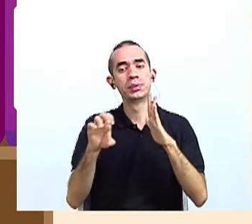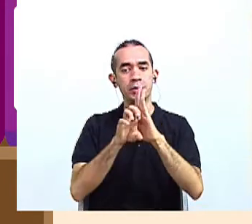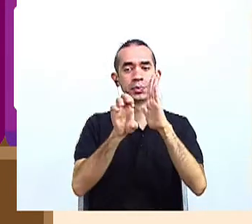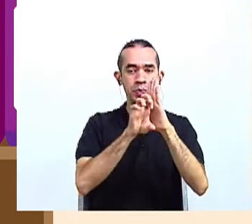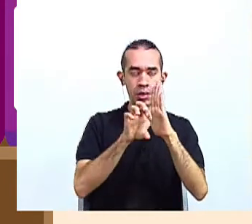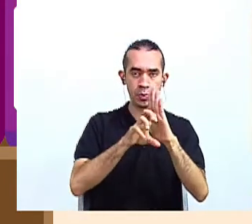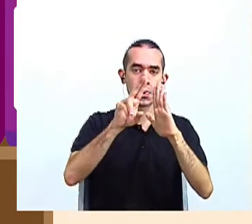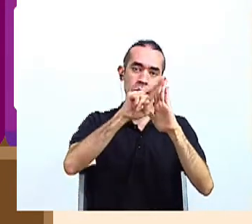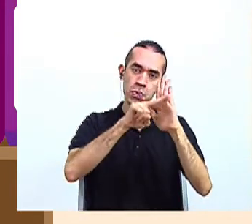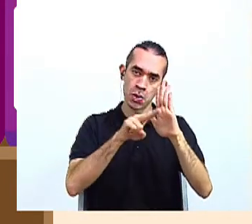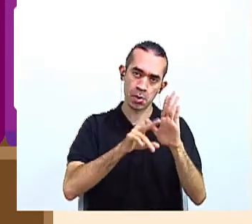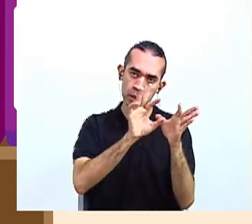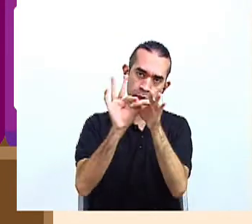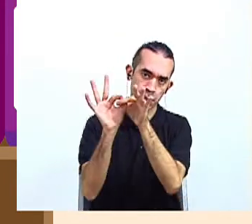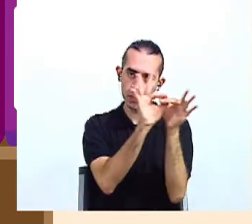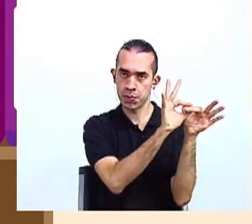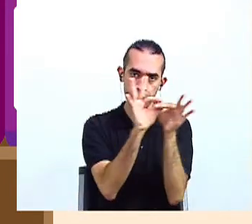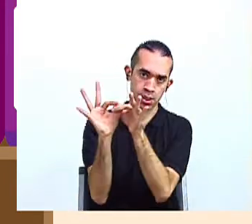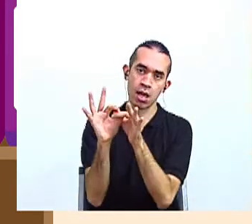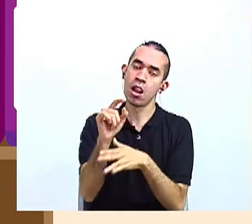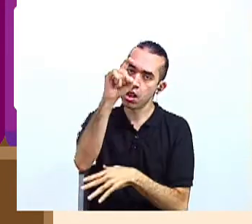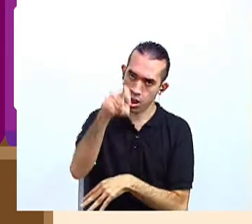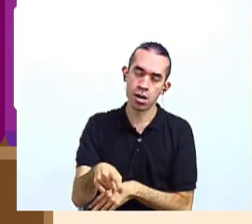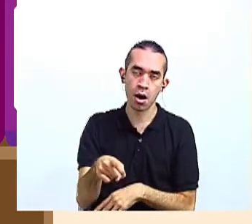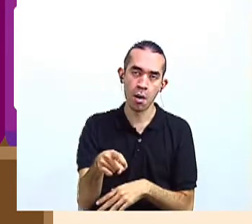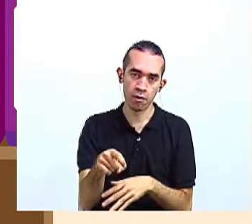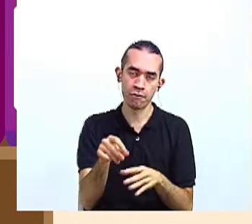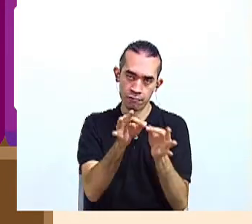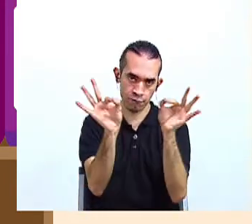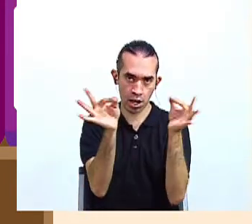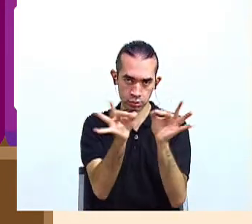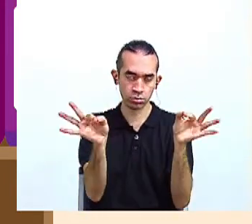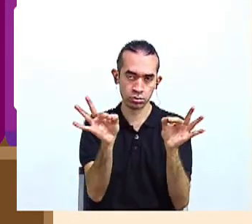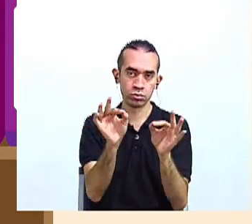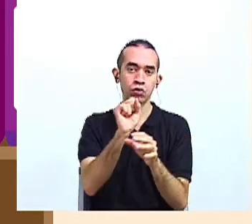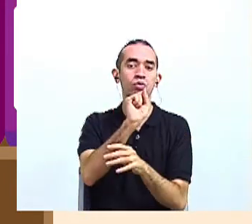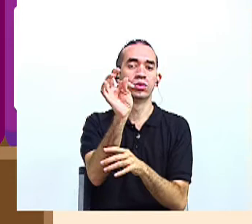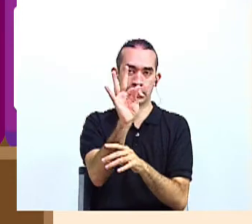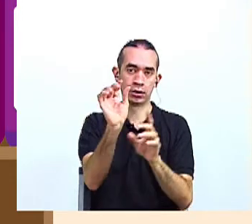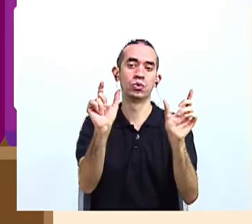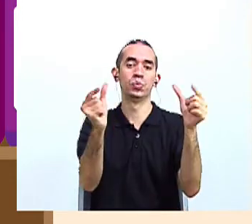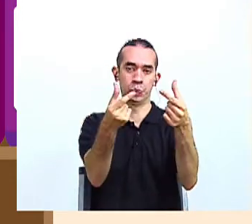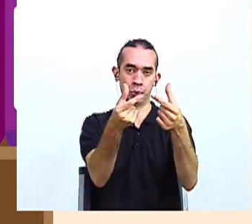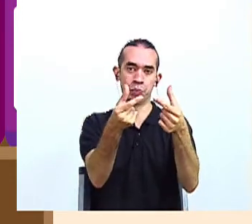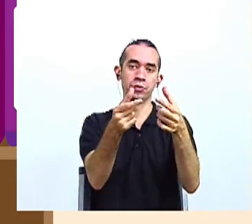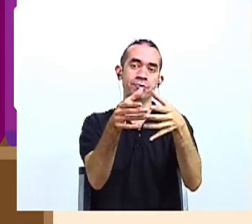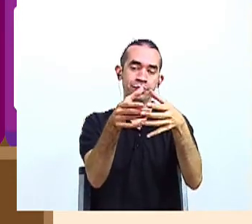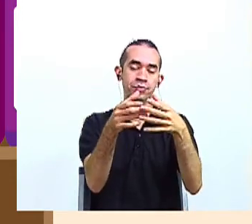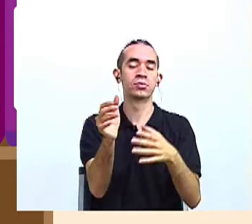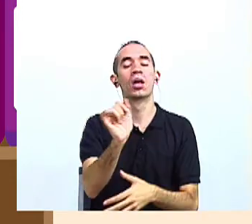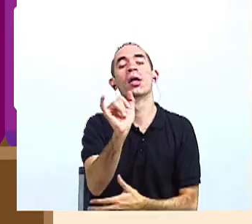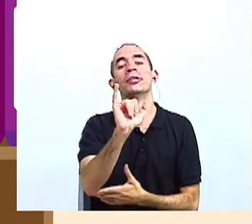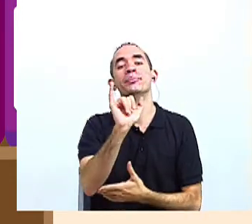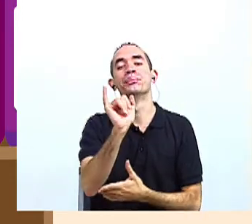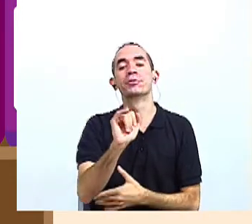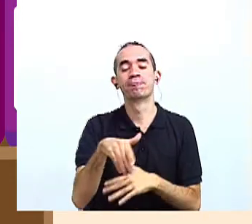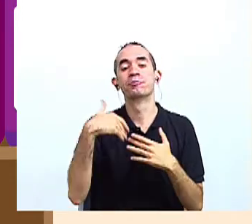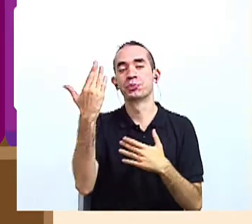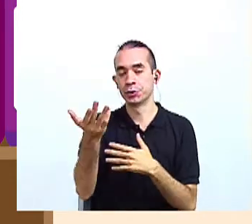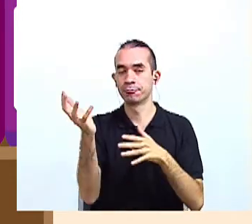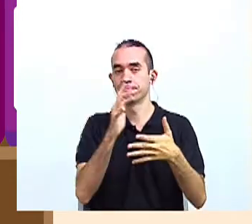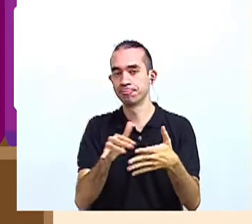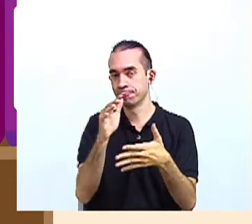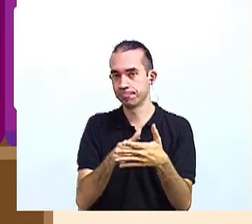de normas de concordancia que se deben dar en las frases nominales, en los grupos nominales, y también veremos